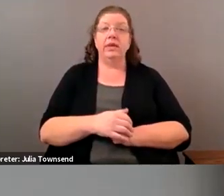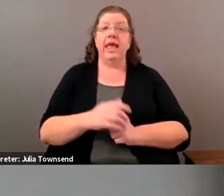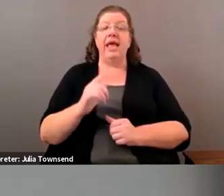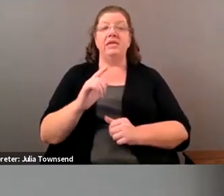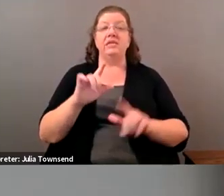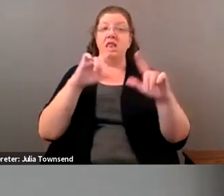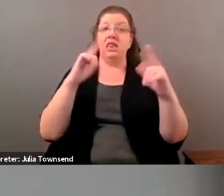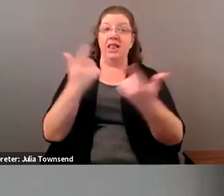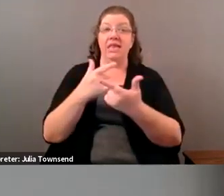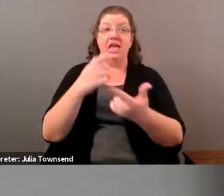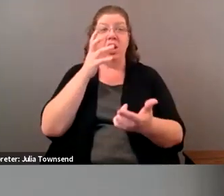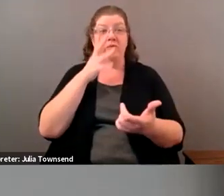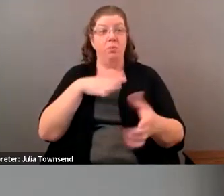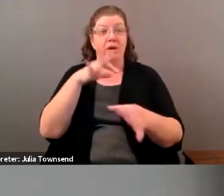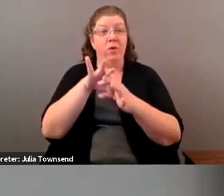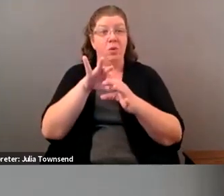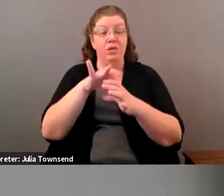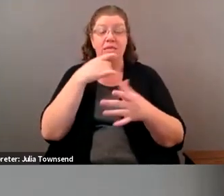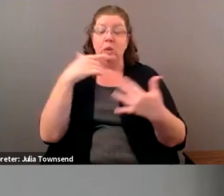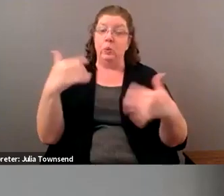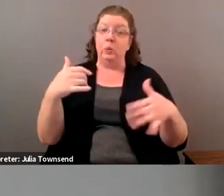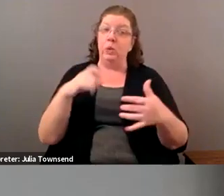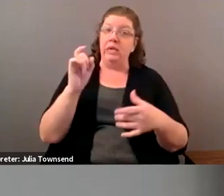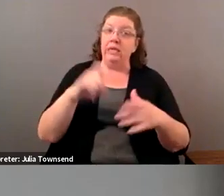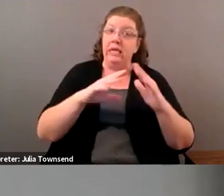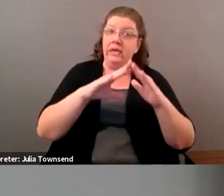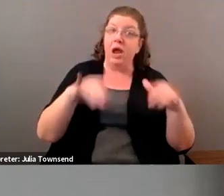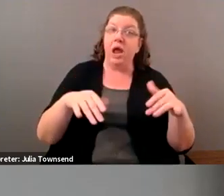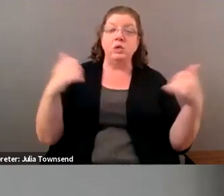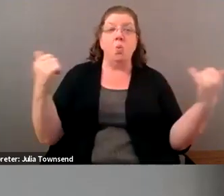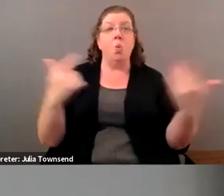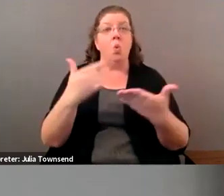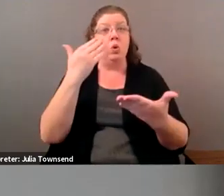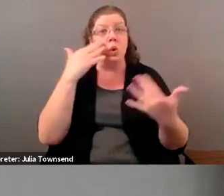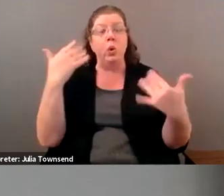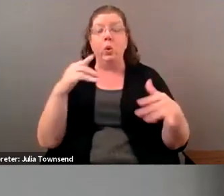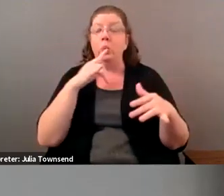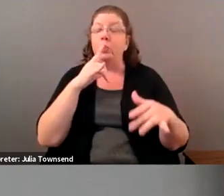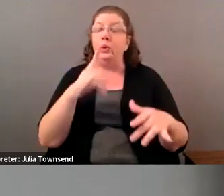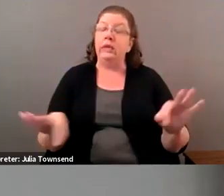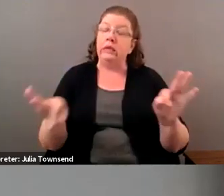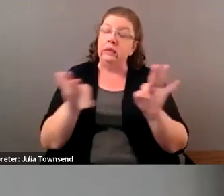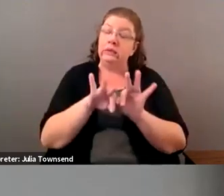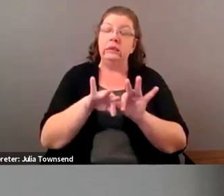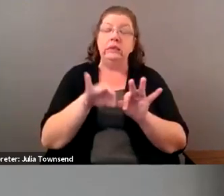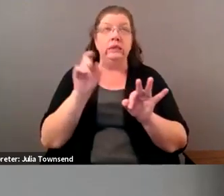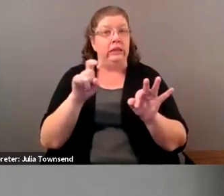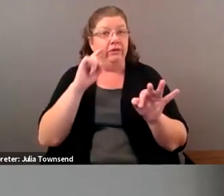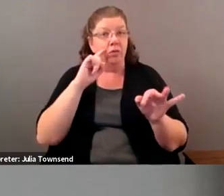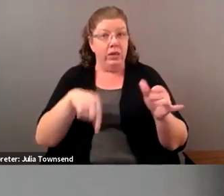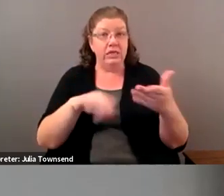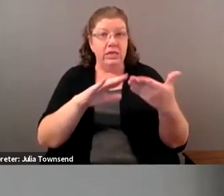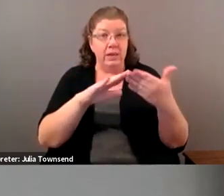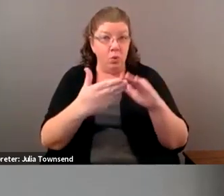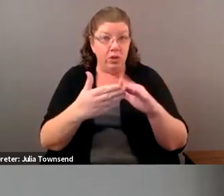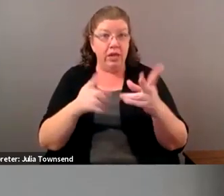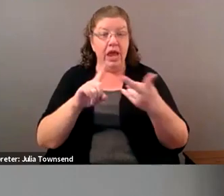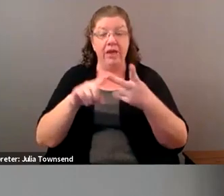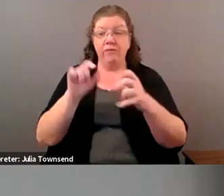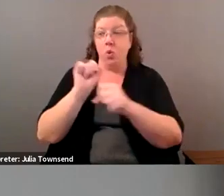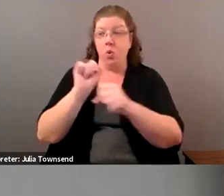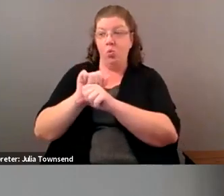ver y si como la persona que dio el comentario público la necesidad de vivienda